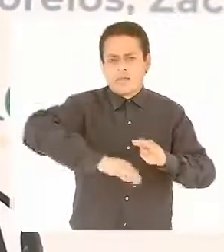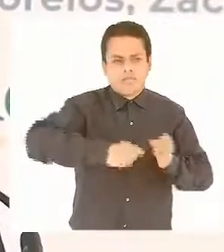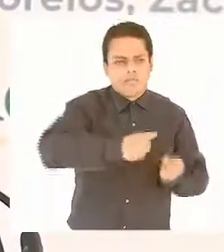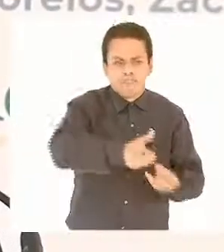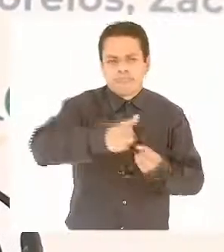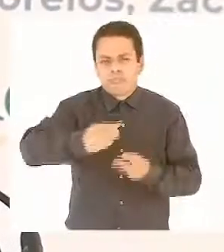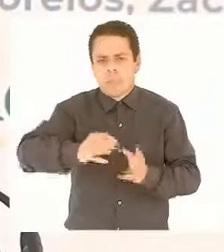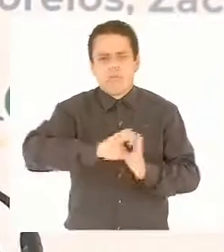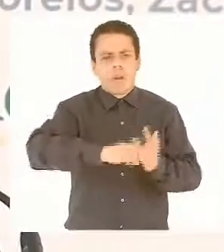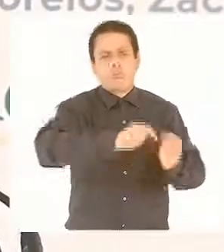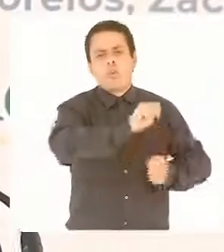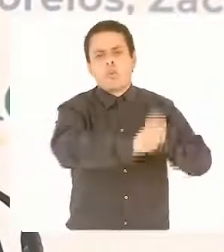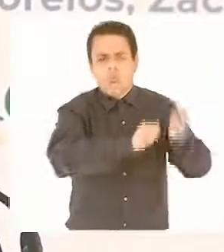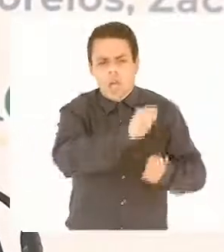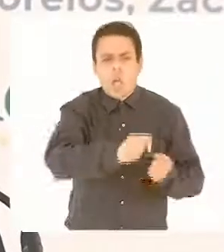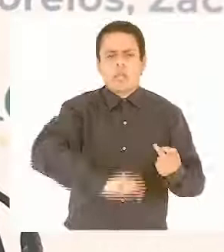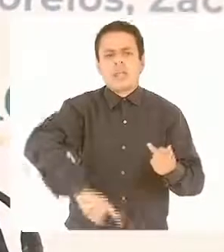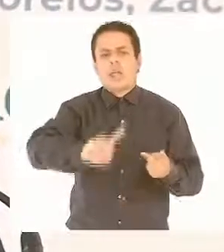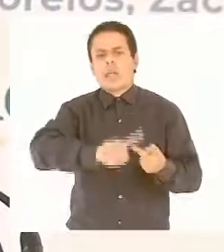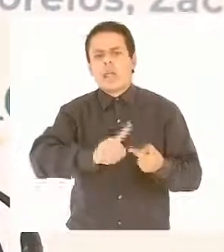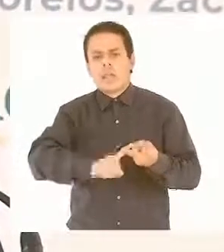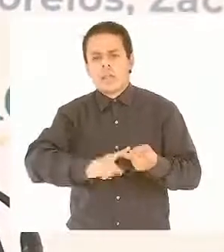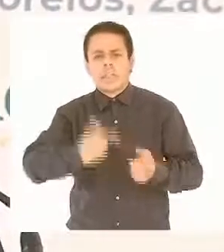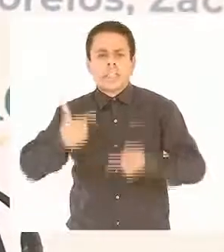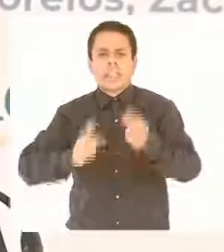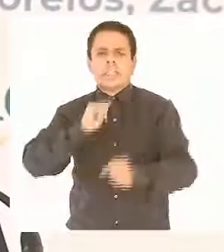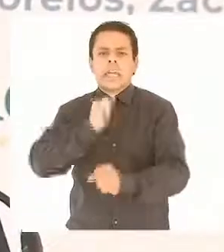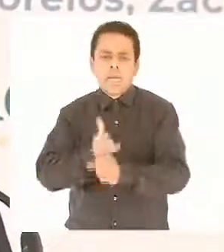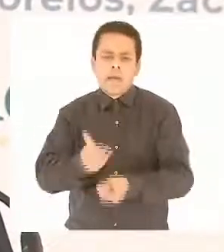en tiendas, en lecherías,